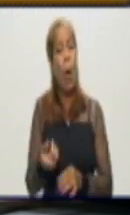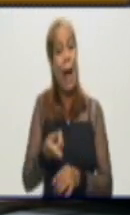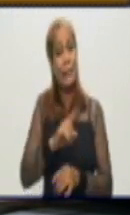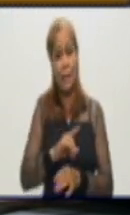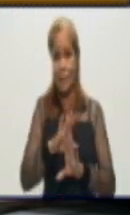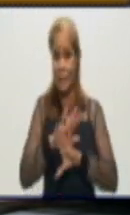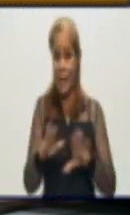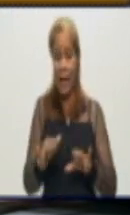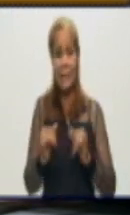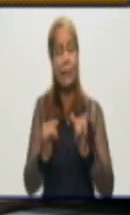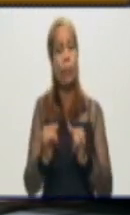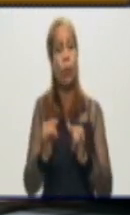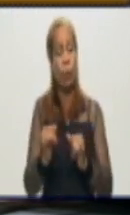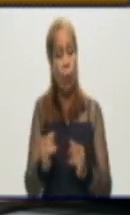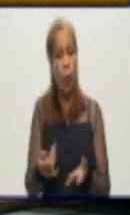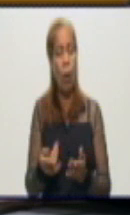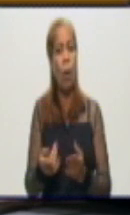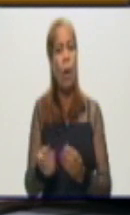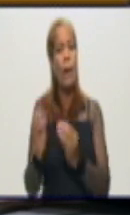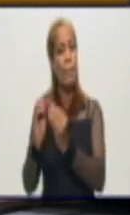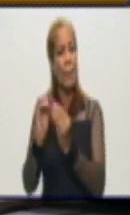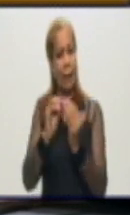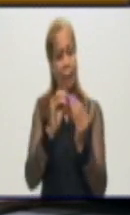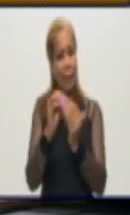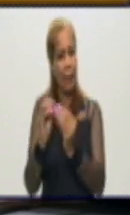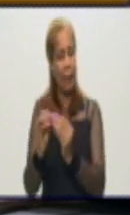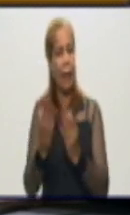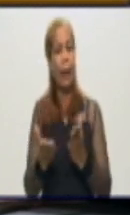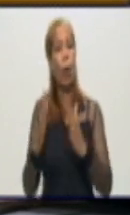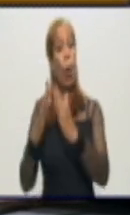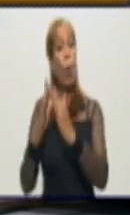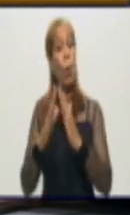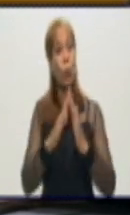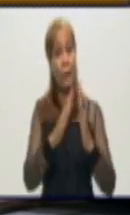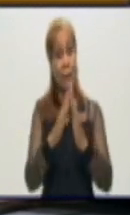de transmisión comunitaria, una fase que es superior